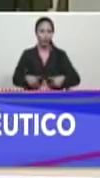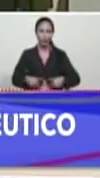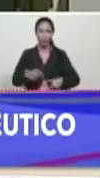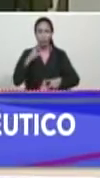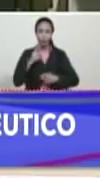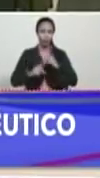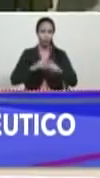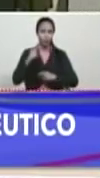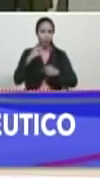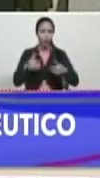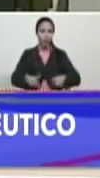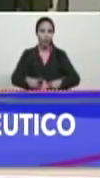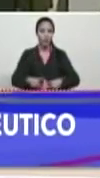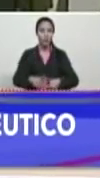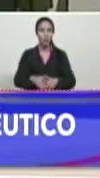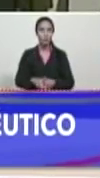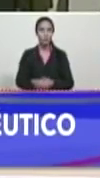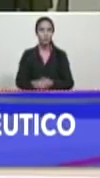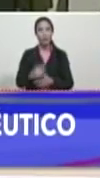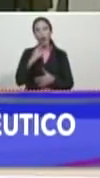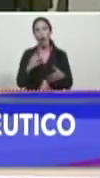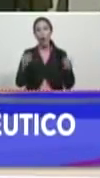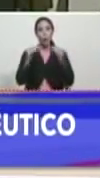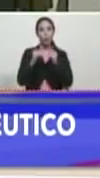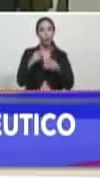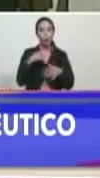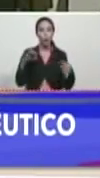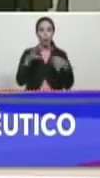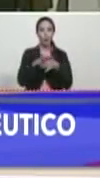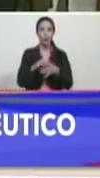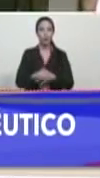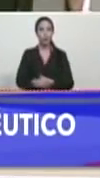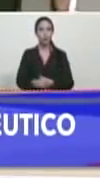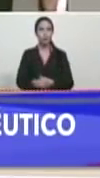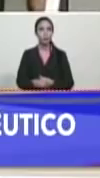productivo. En Granada, yo le pido,